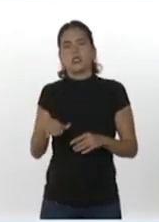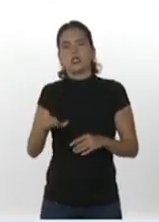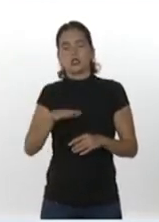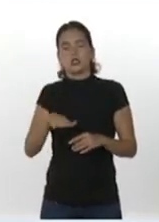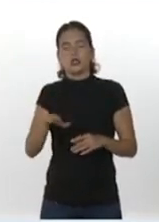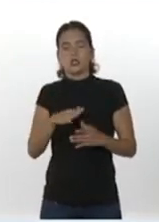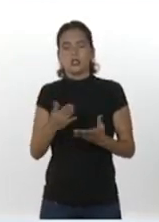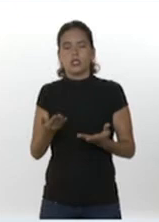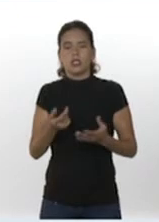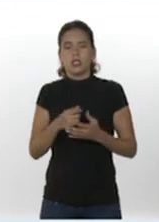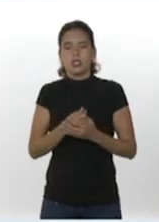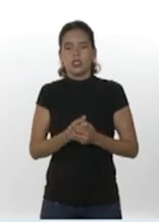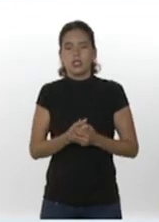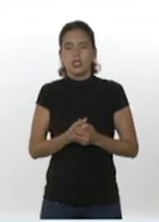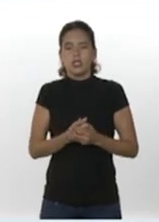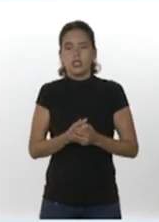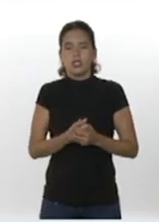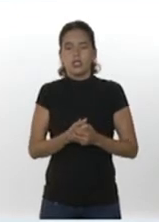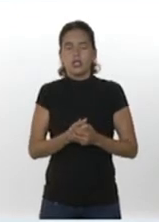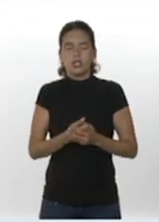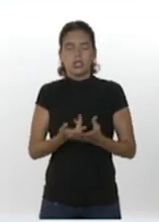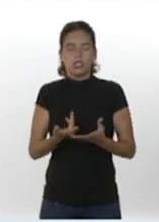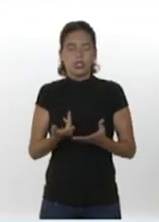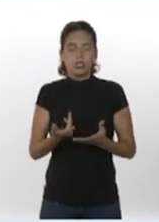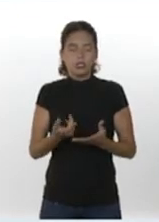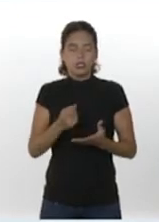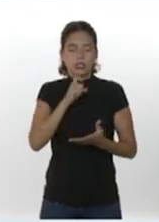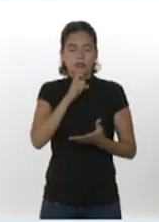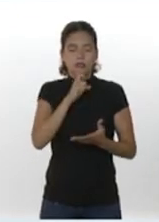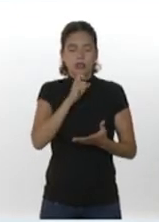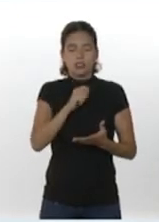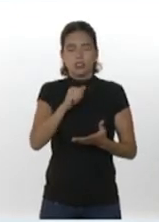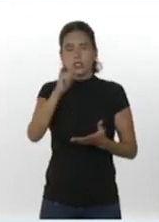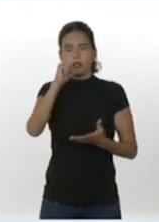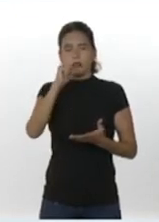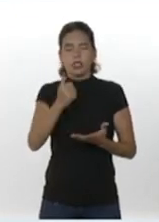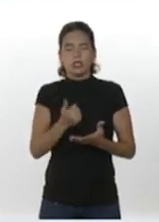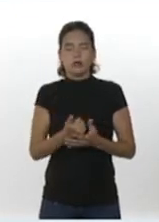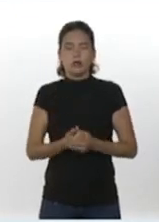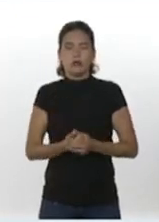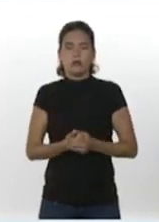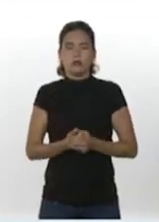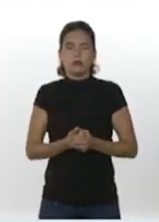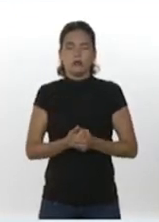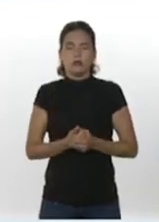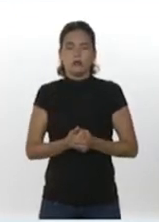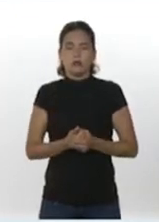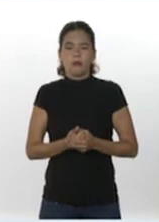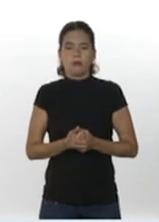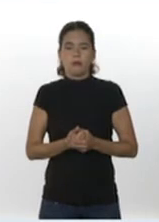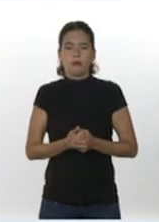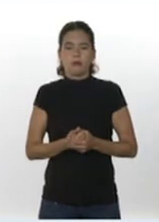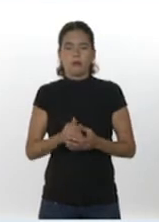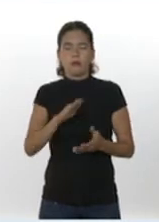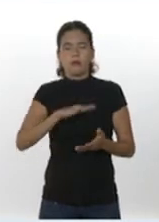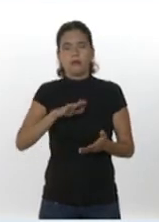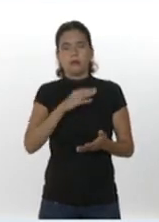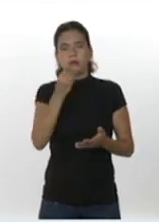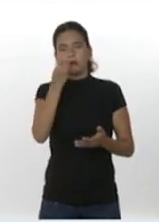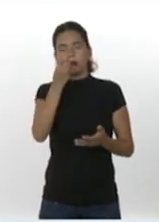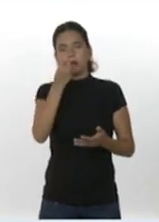lujo el consumir agua, el líquido vital para subsistir, donde las